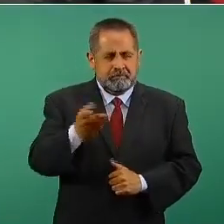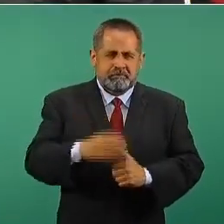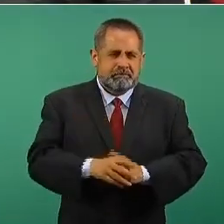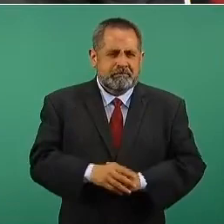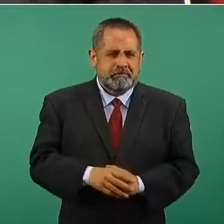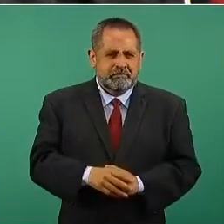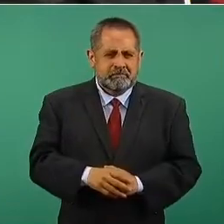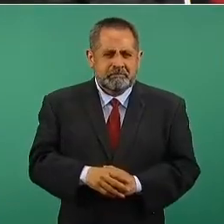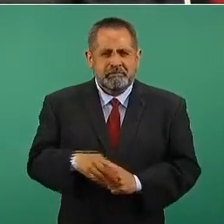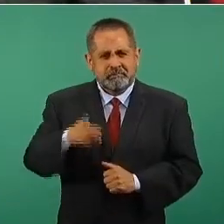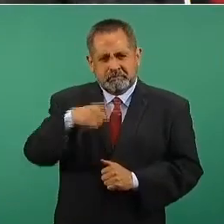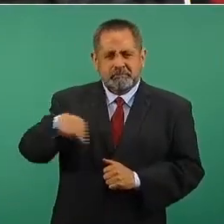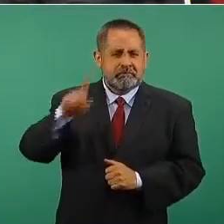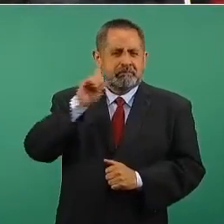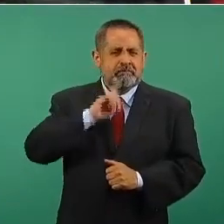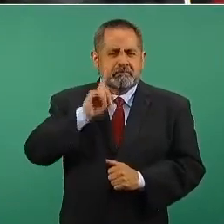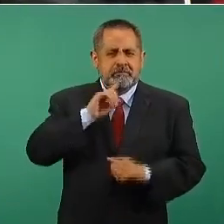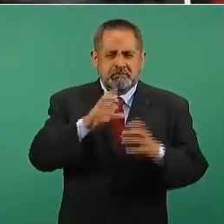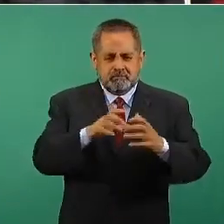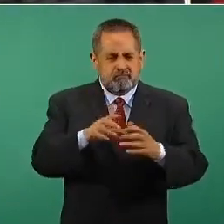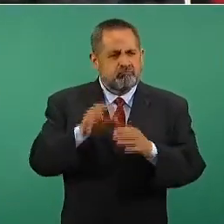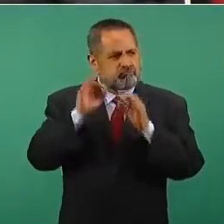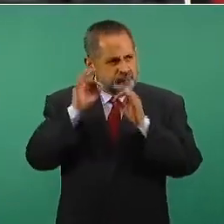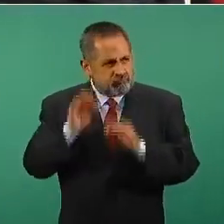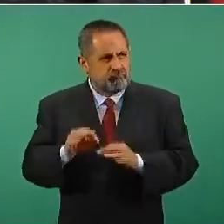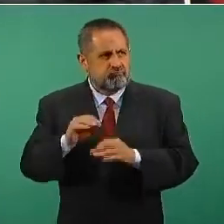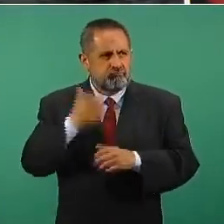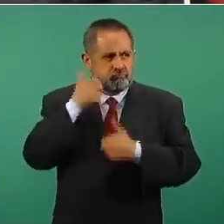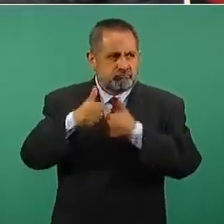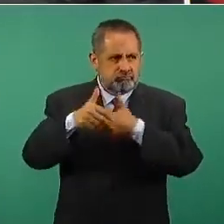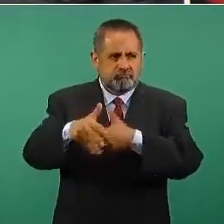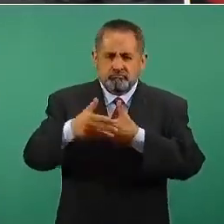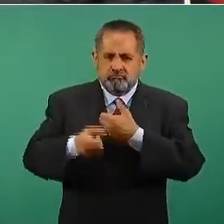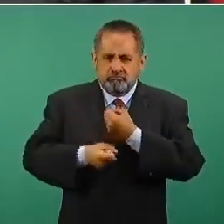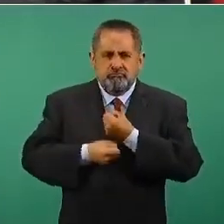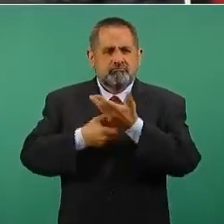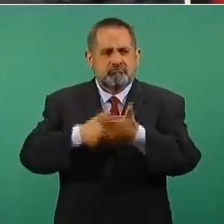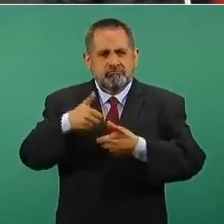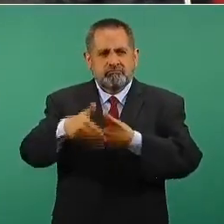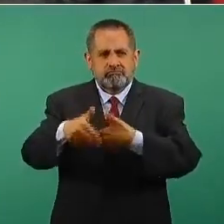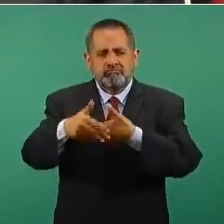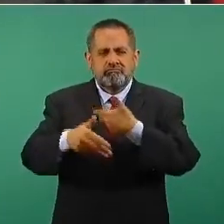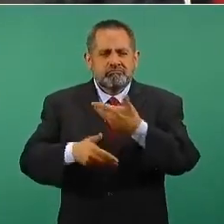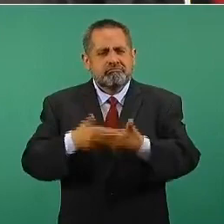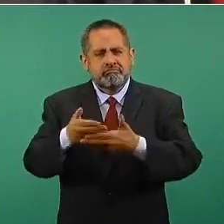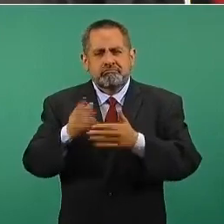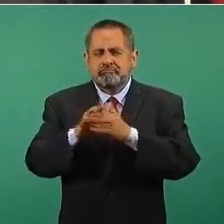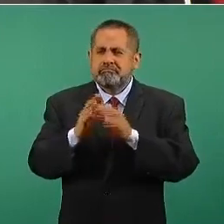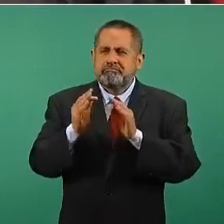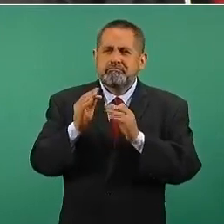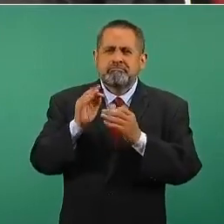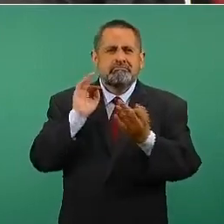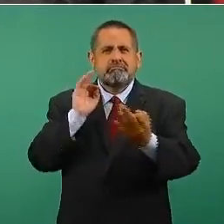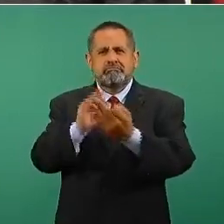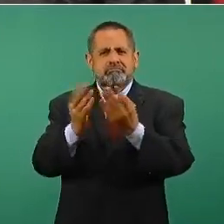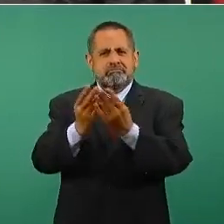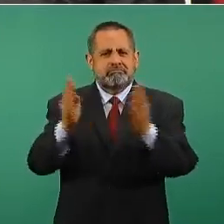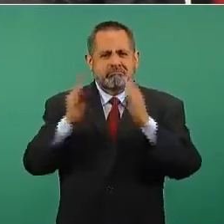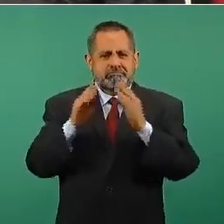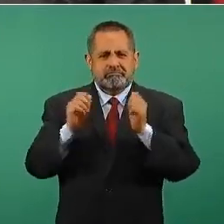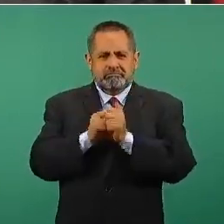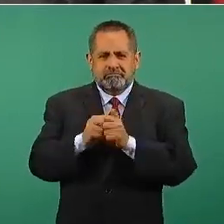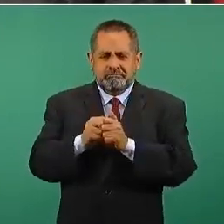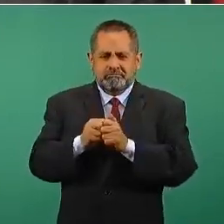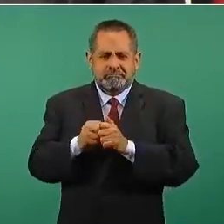es a esas mujeres que de manera legítima se están manifestando y que por querer acercarse a lo mejor al muro también recibieron